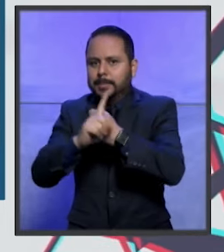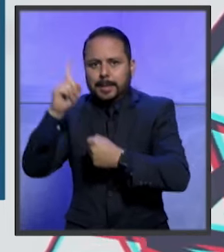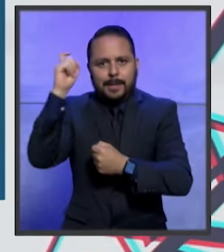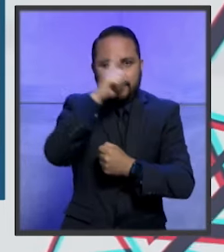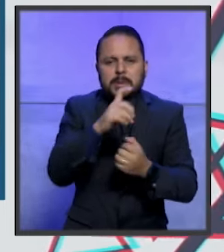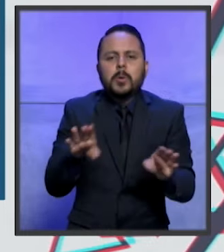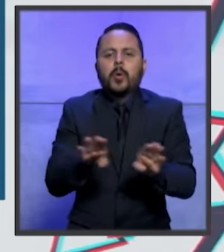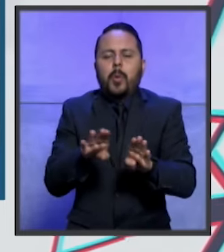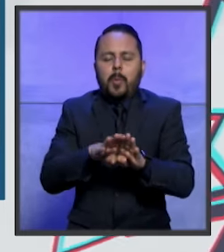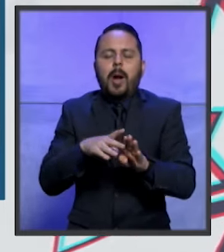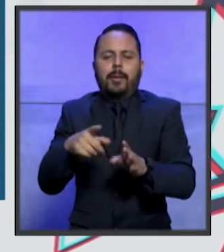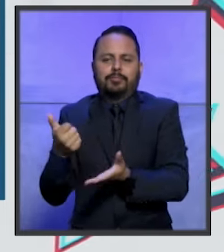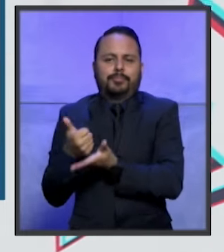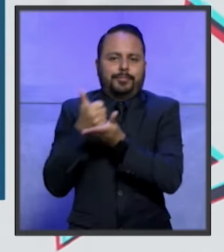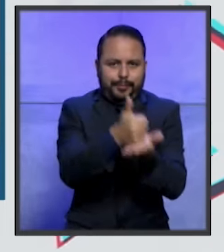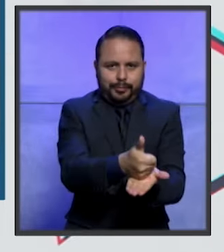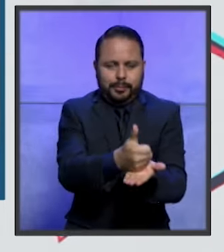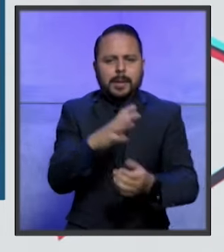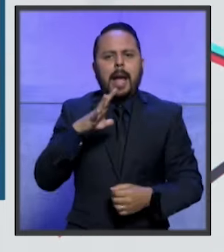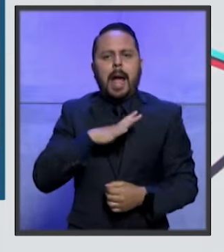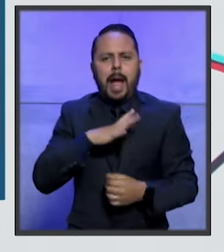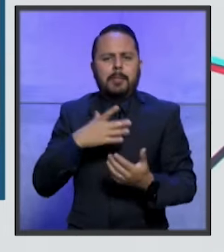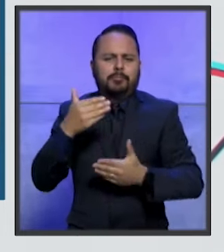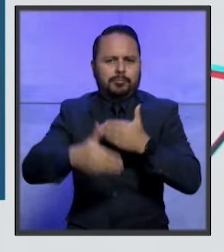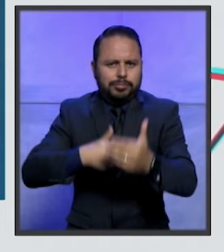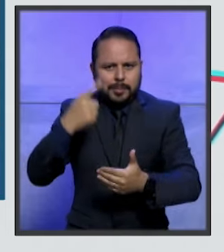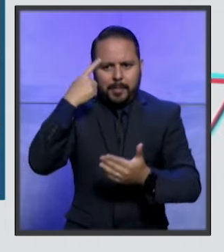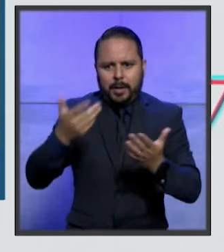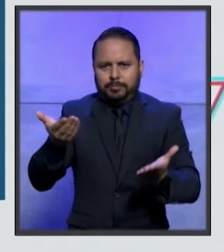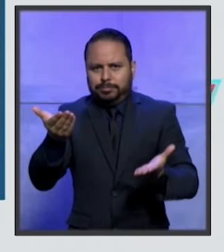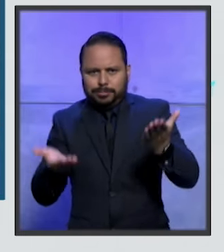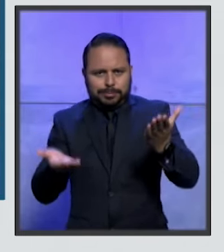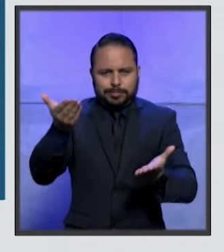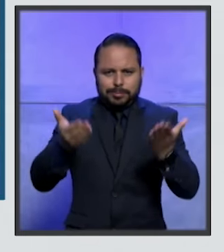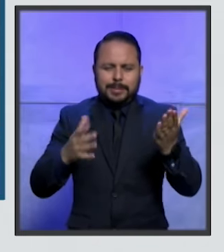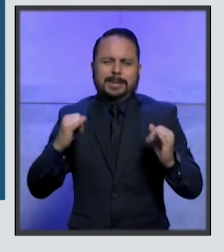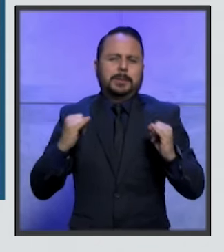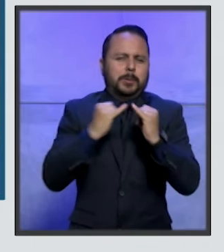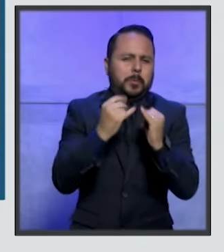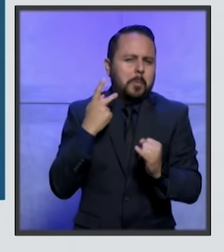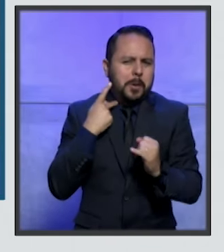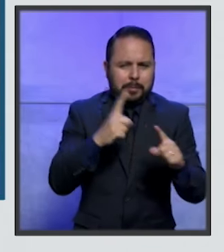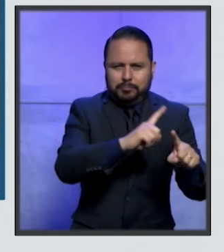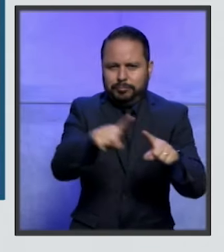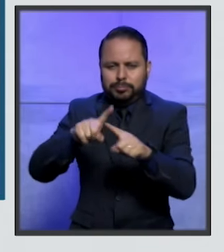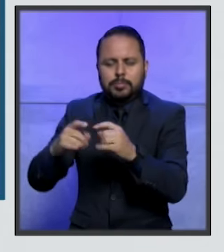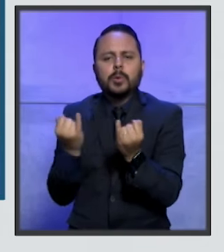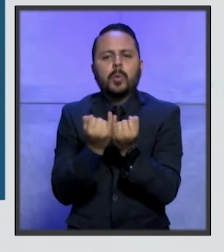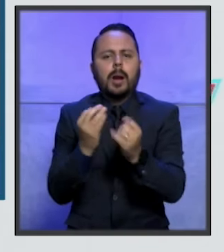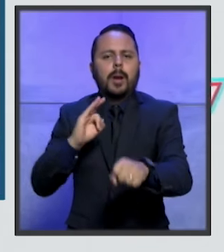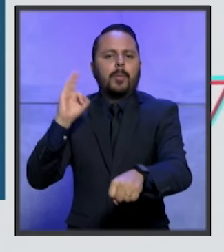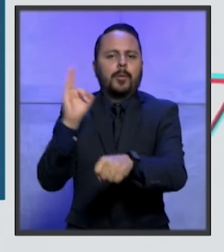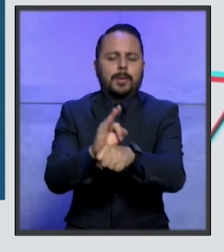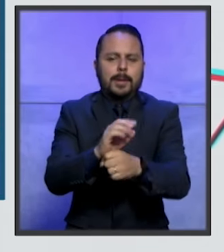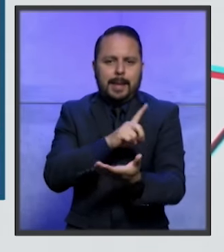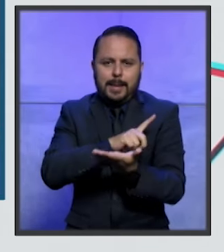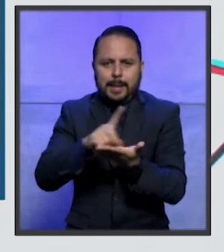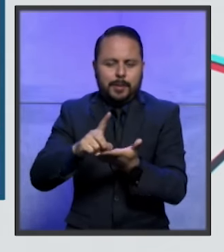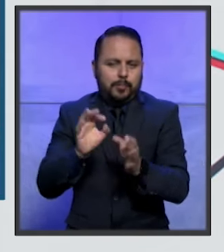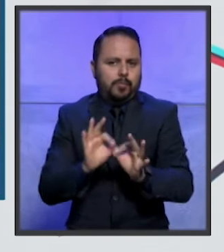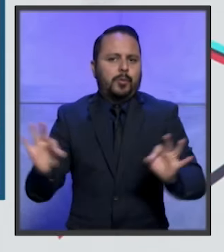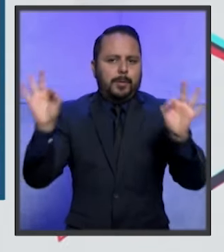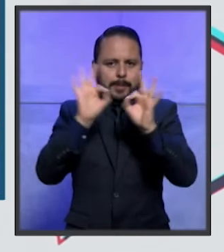constitucionales en la actualidad los mecanismos de pesos y contrapesos entre las instituciones políticas y la protección